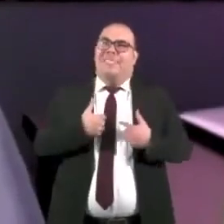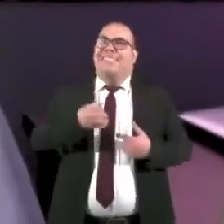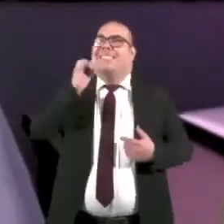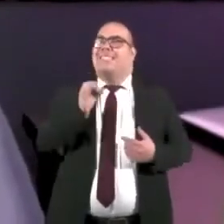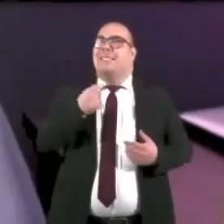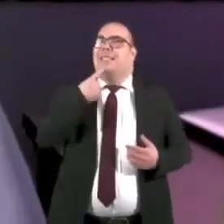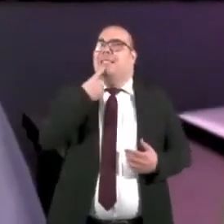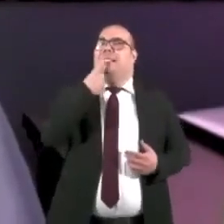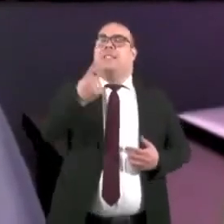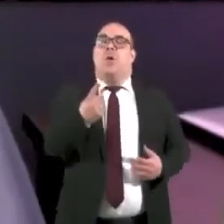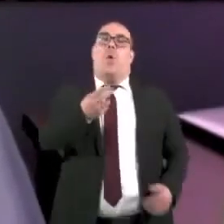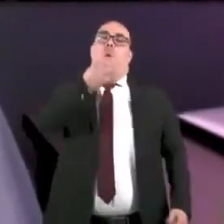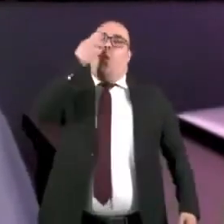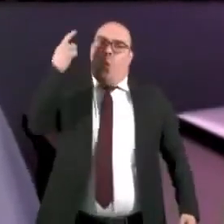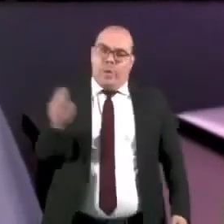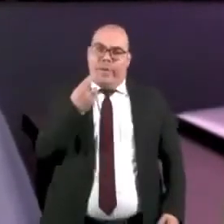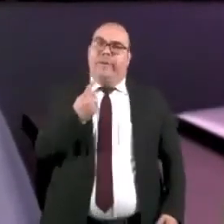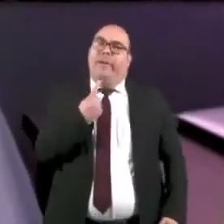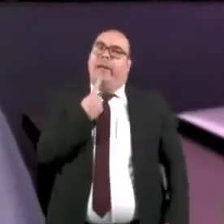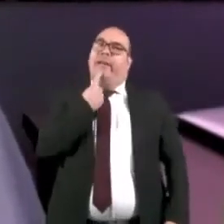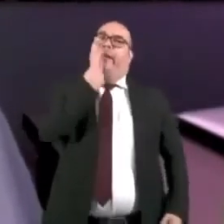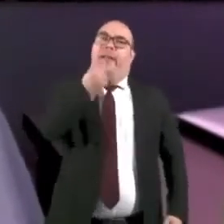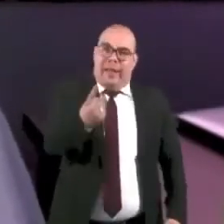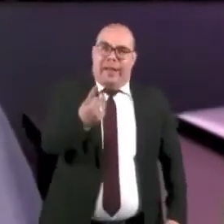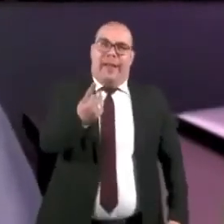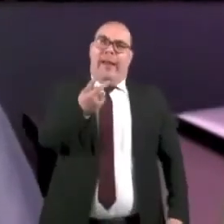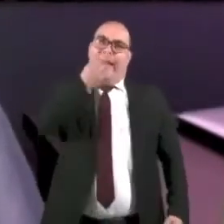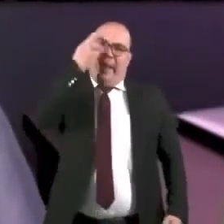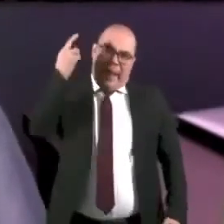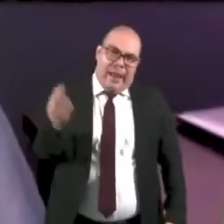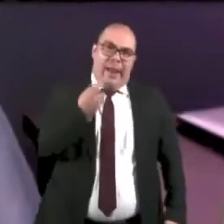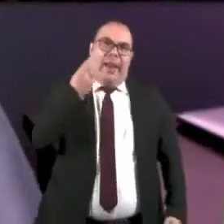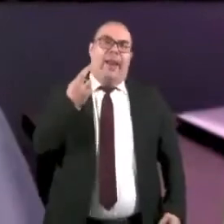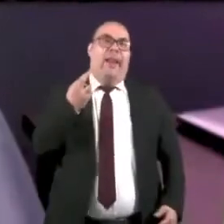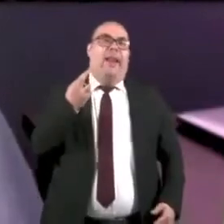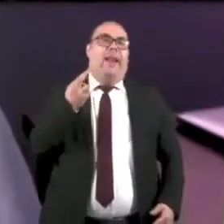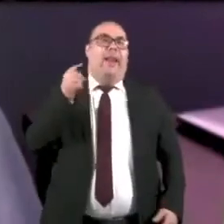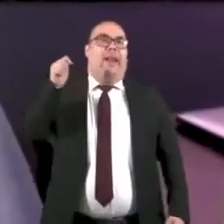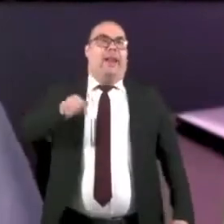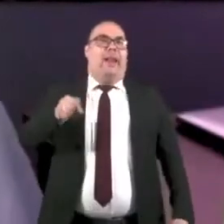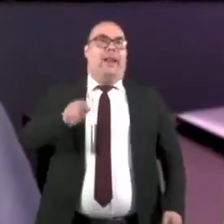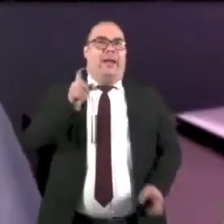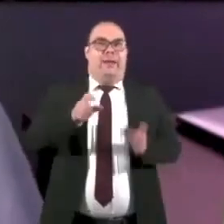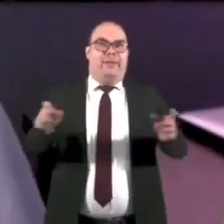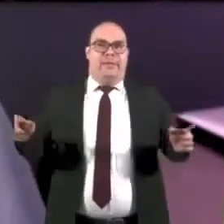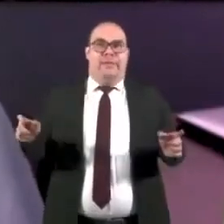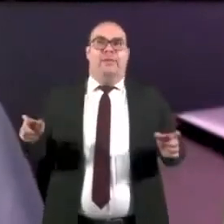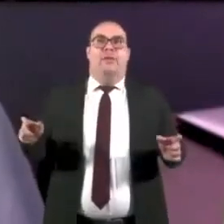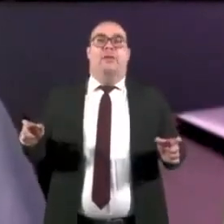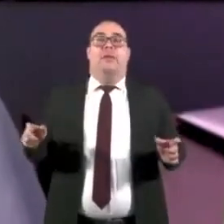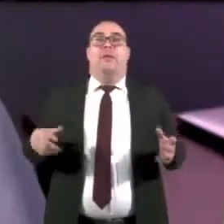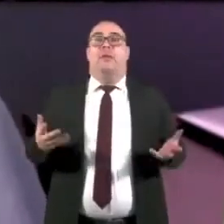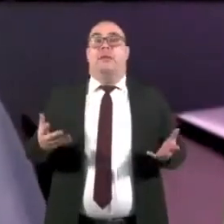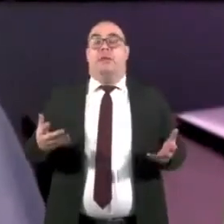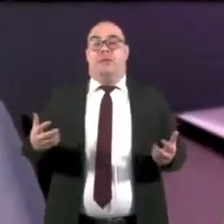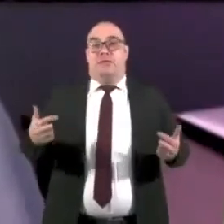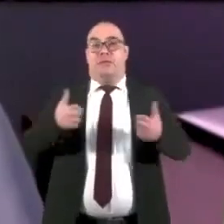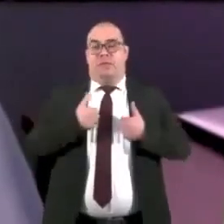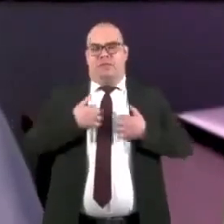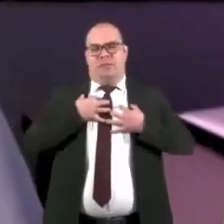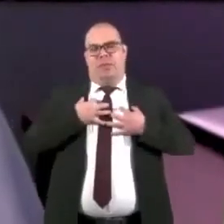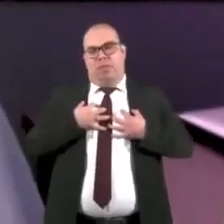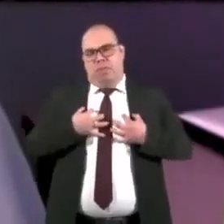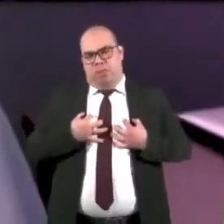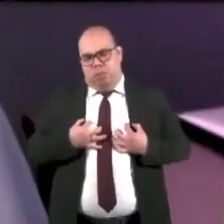reitero, y hace antier que estuvimos con las que están aquí presentes, uno sale con mucho dolor,